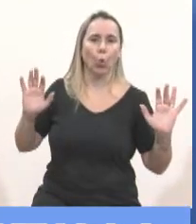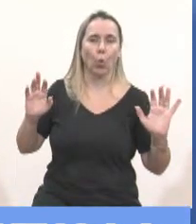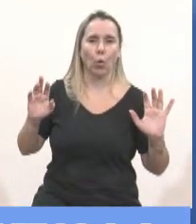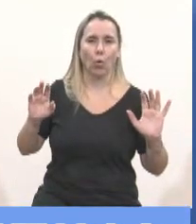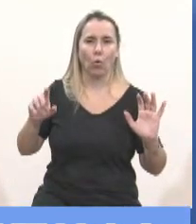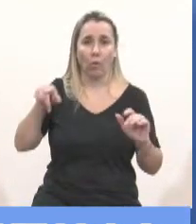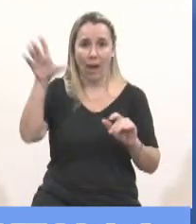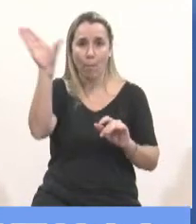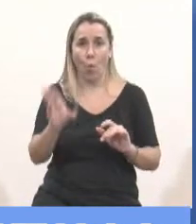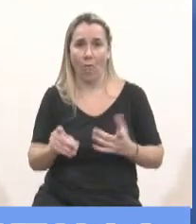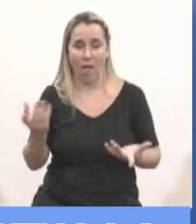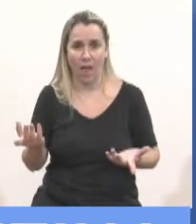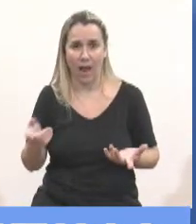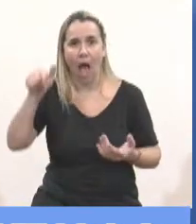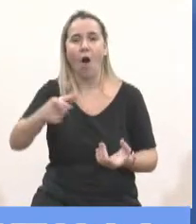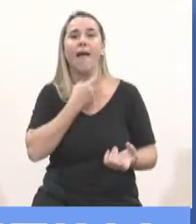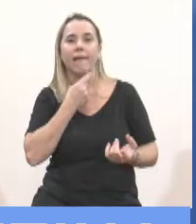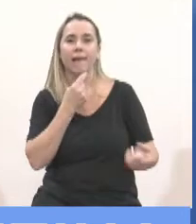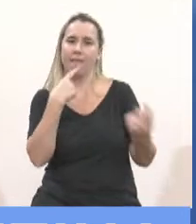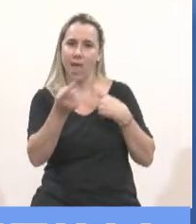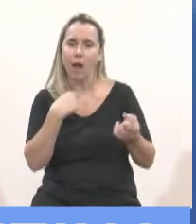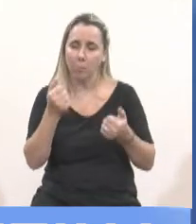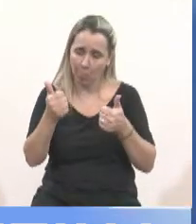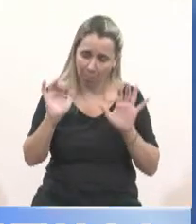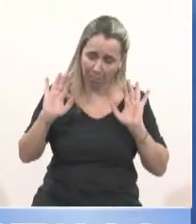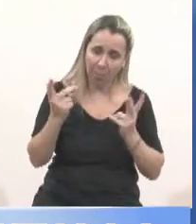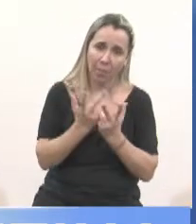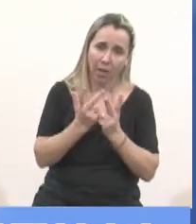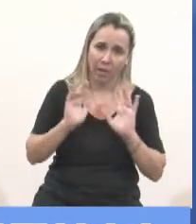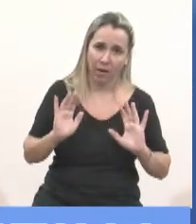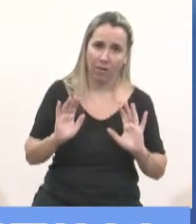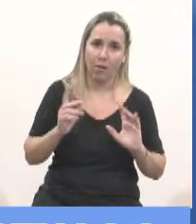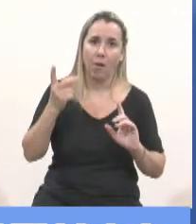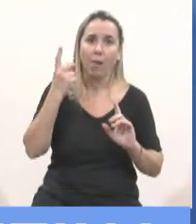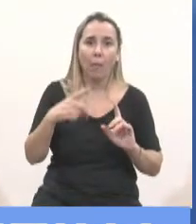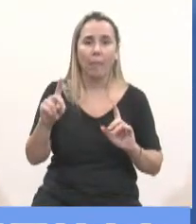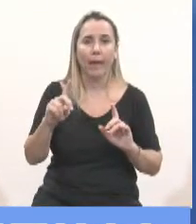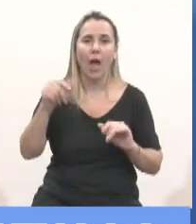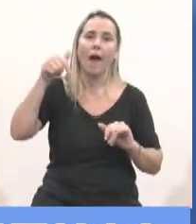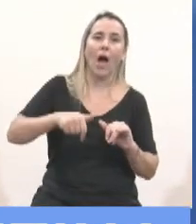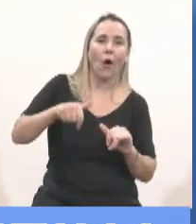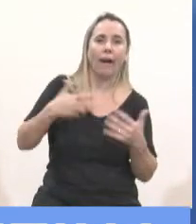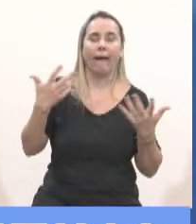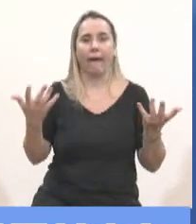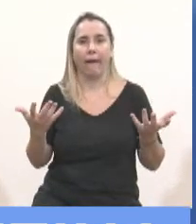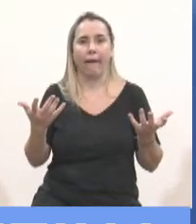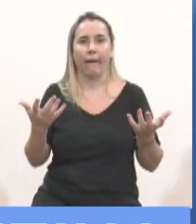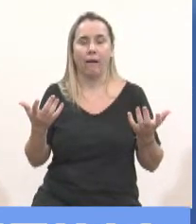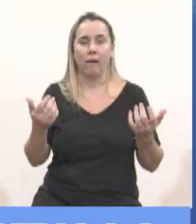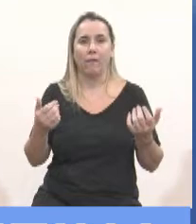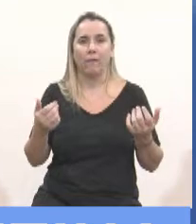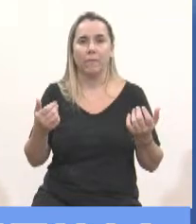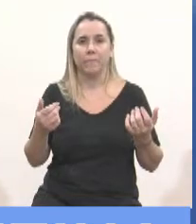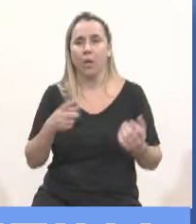reclaman el diálogo, reclaman. Está bien, me parece muy bueno el diálogo. Pero no vengamos acá a hacer ese tipo